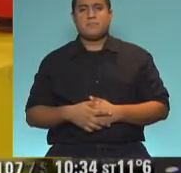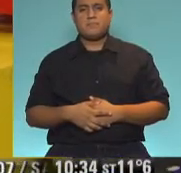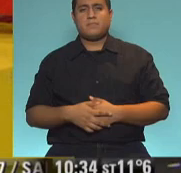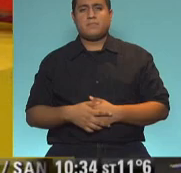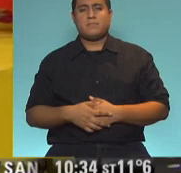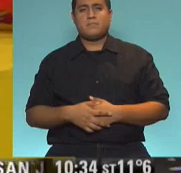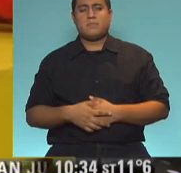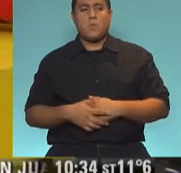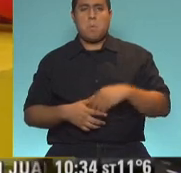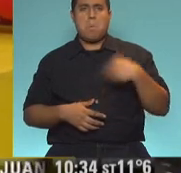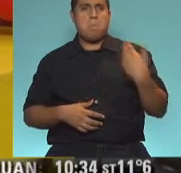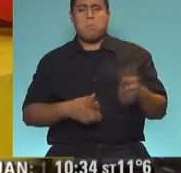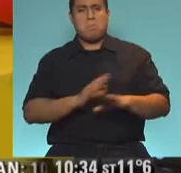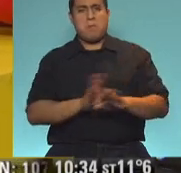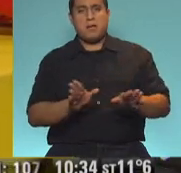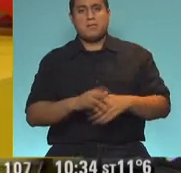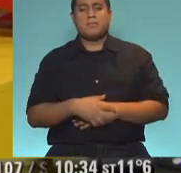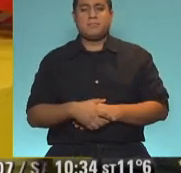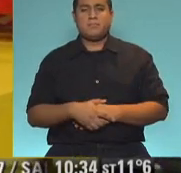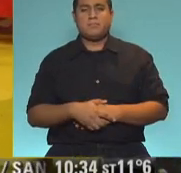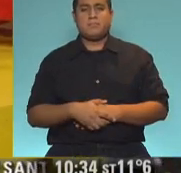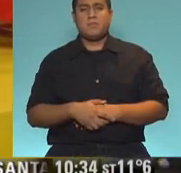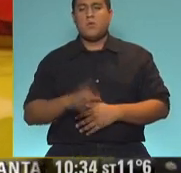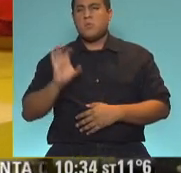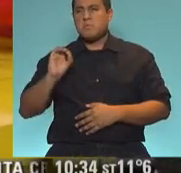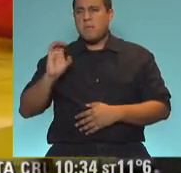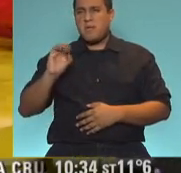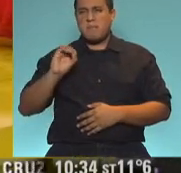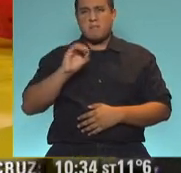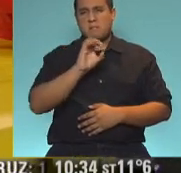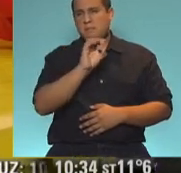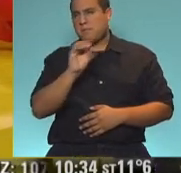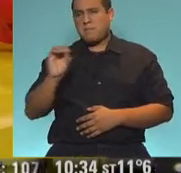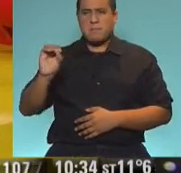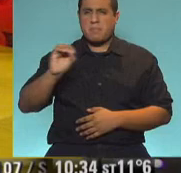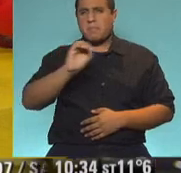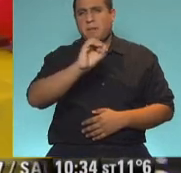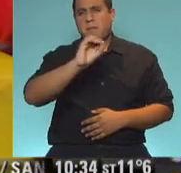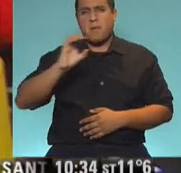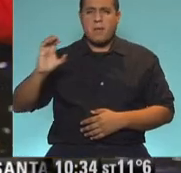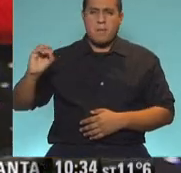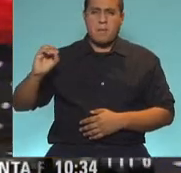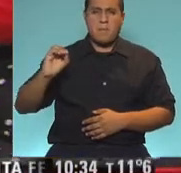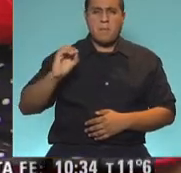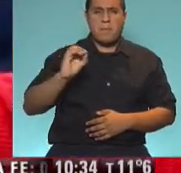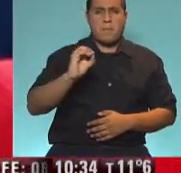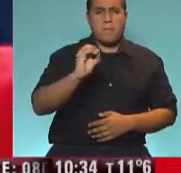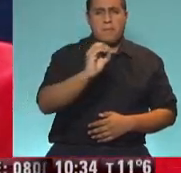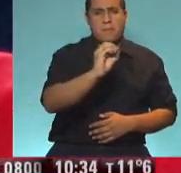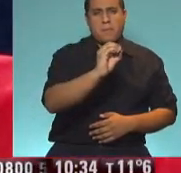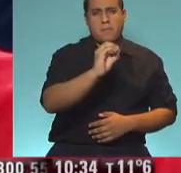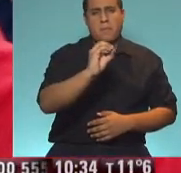¡Han derrotado a Paquito Loco! ¡Tiene un super escudo! ¡Piraña! ¡Ve por ellos! ¡Ahí tienes! A ver cómo se usa el ganchito.